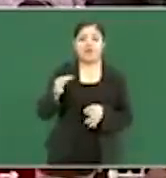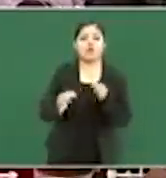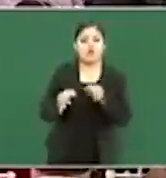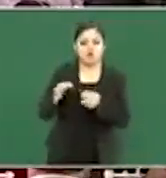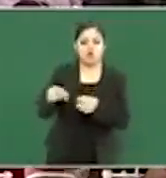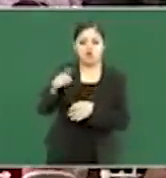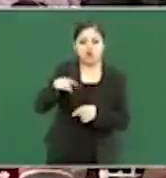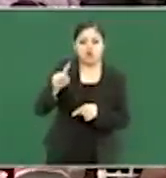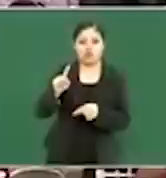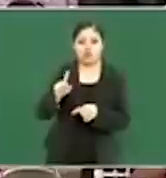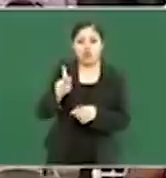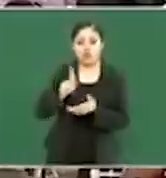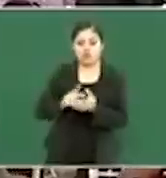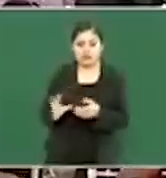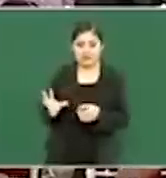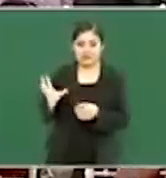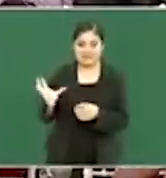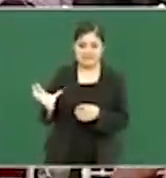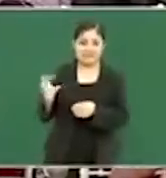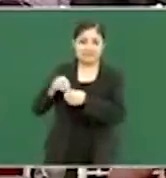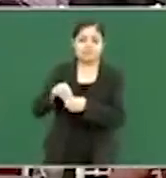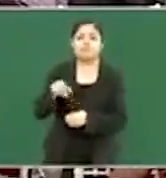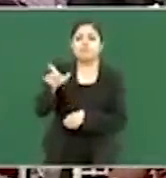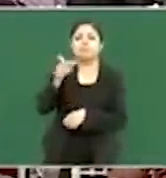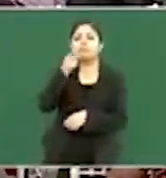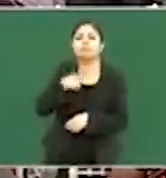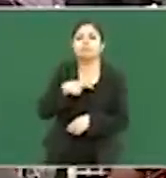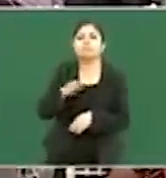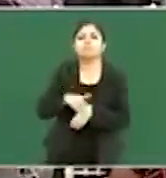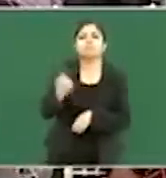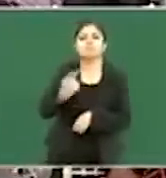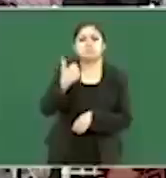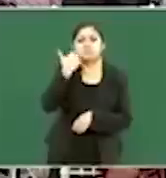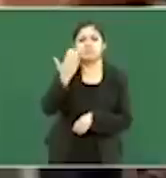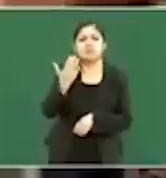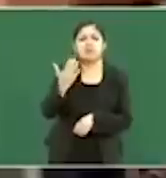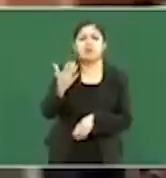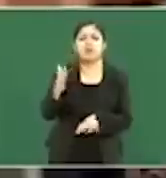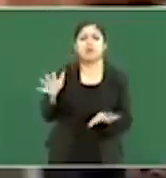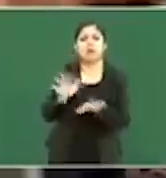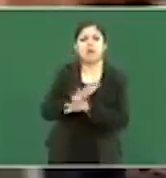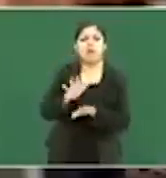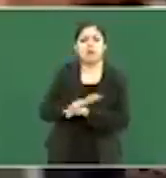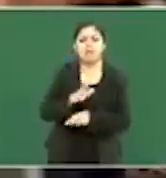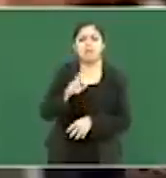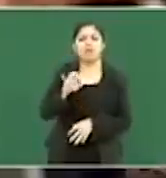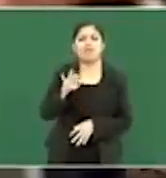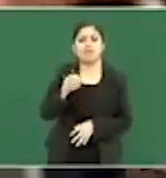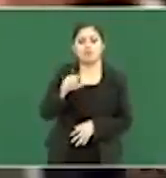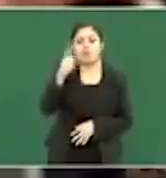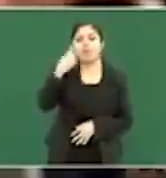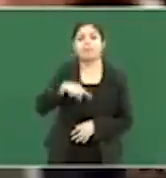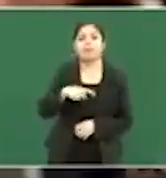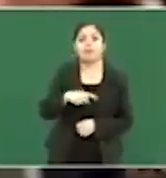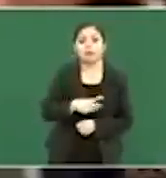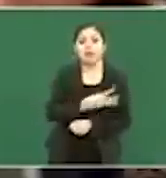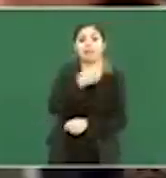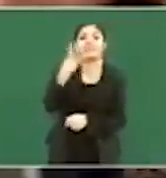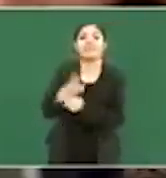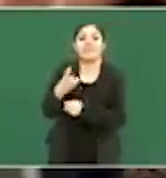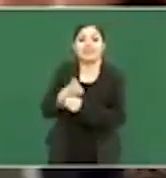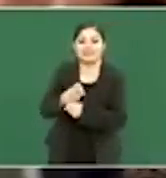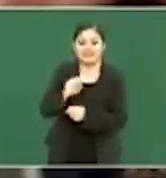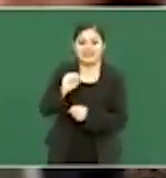¿cuál es la? Quisiera que nos justificara usted la necesidad de esta reforma, de crear una tercera sala dedicada al tema